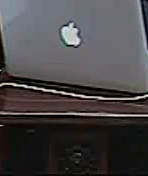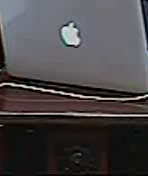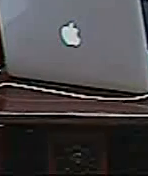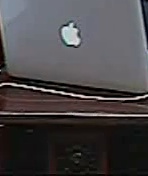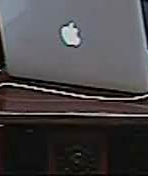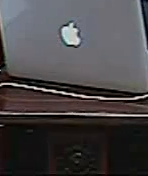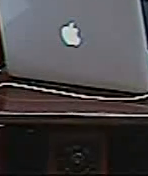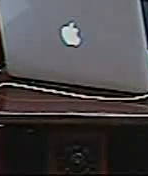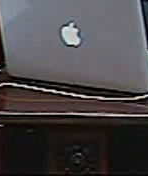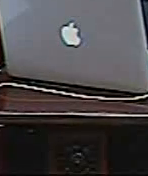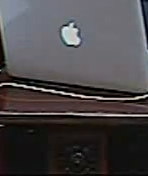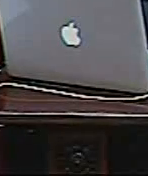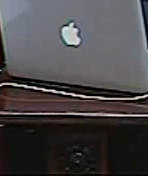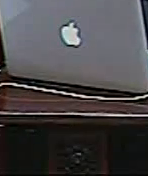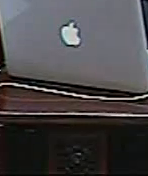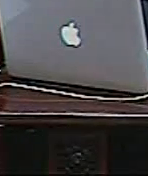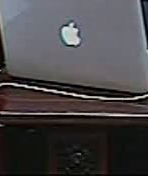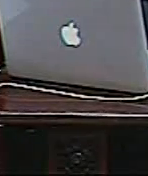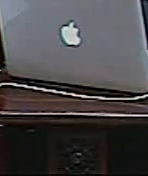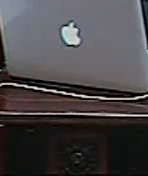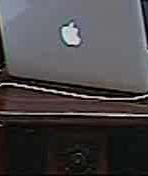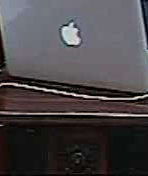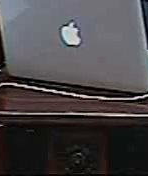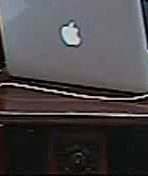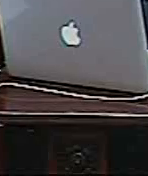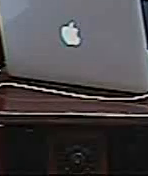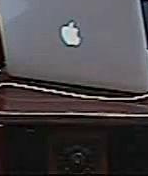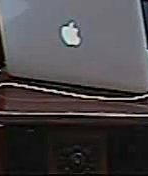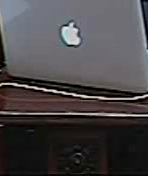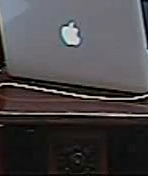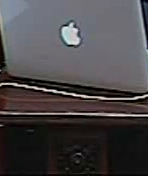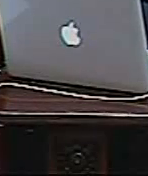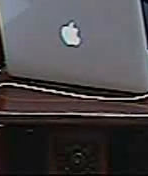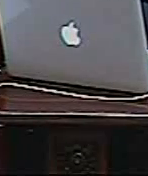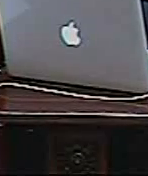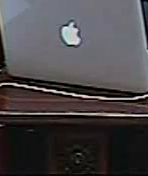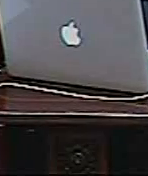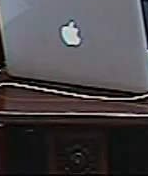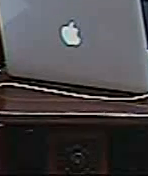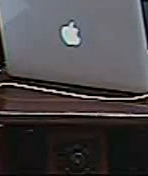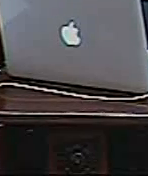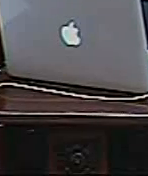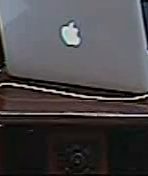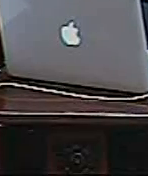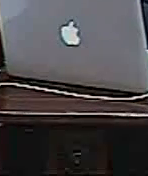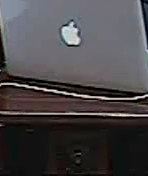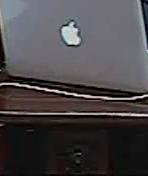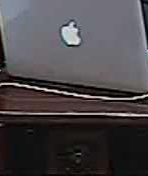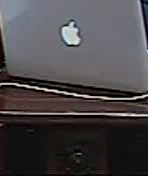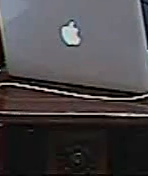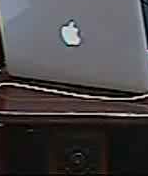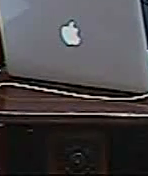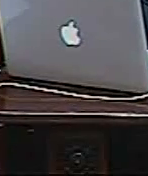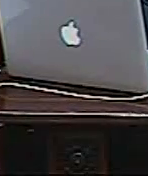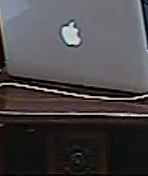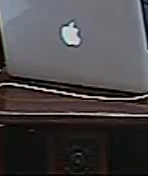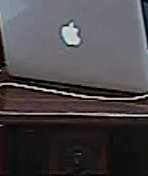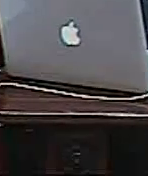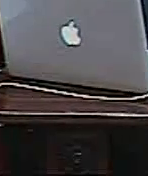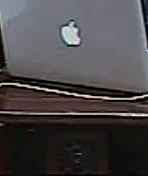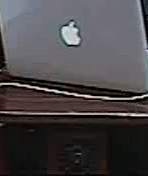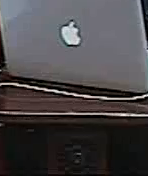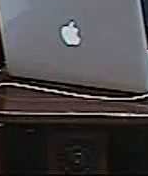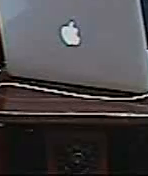quien asesoraba al gobierno, el doctor Ricardo Olivera García. Y por ende, si el señor Presidente de la